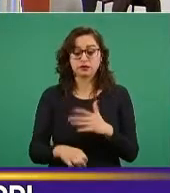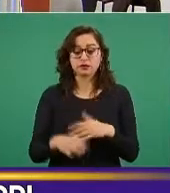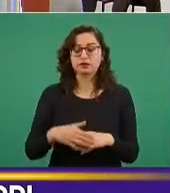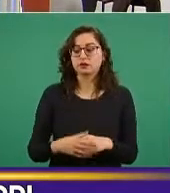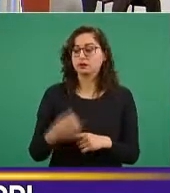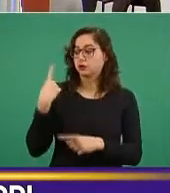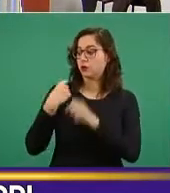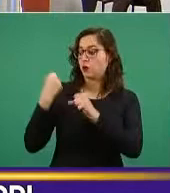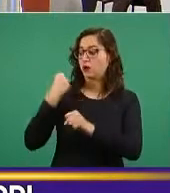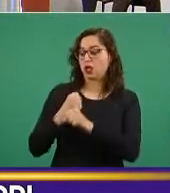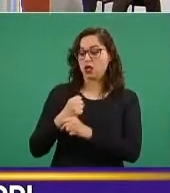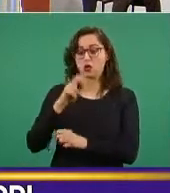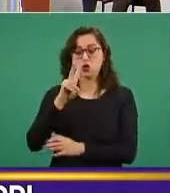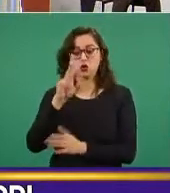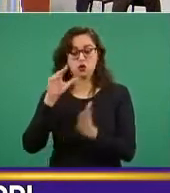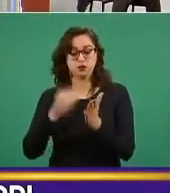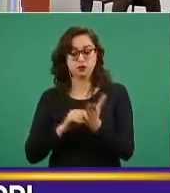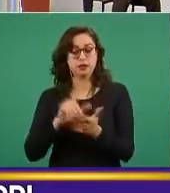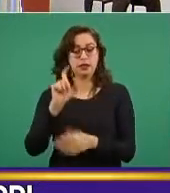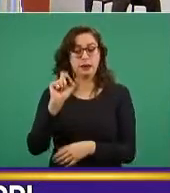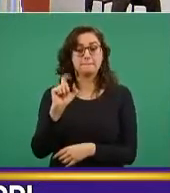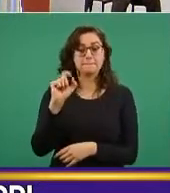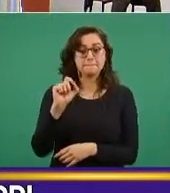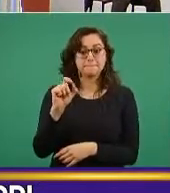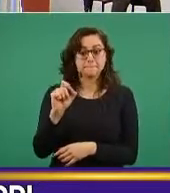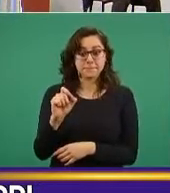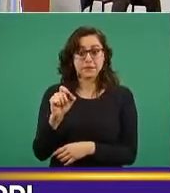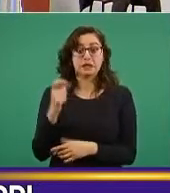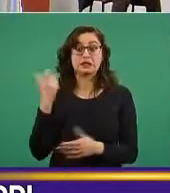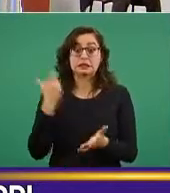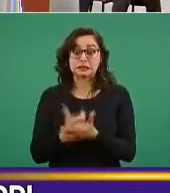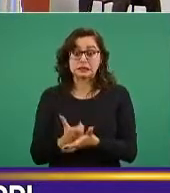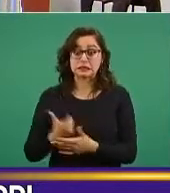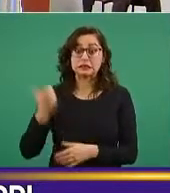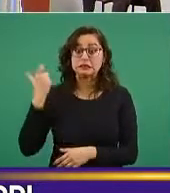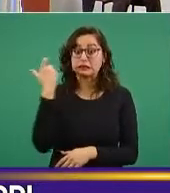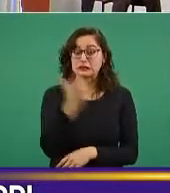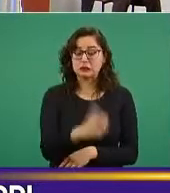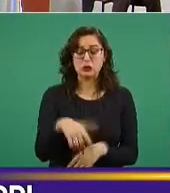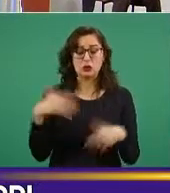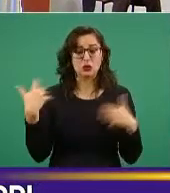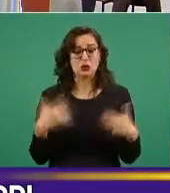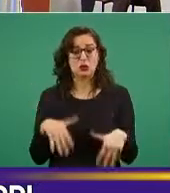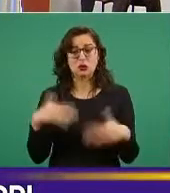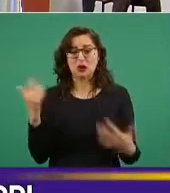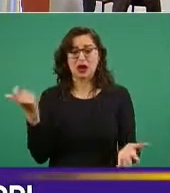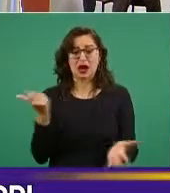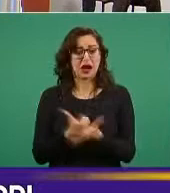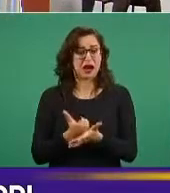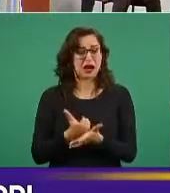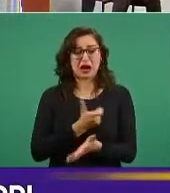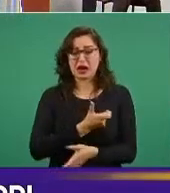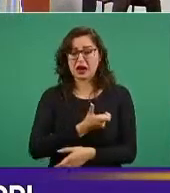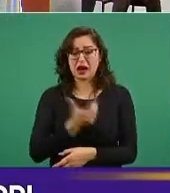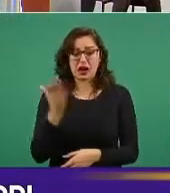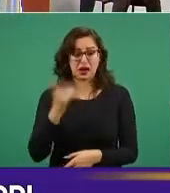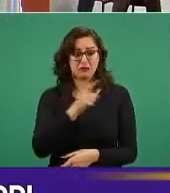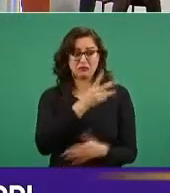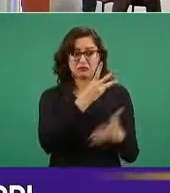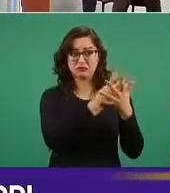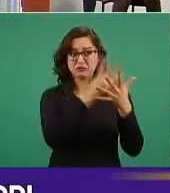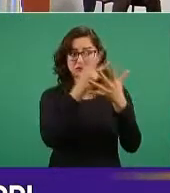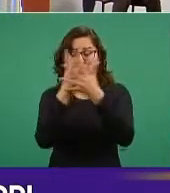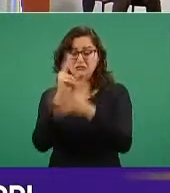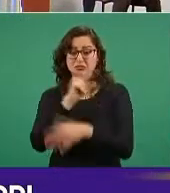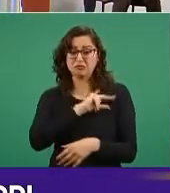penales federales en el país. En Morelos hay uno de estos y se señaló que cada mujer privada de su libertad que